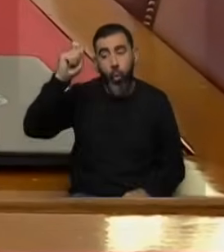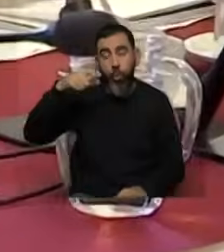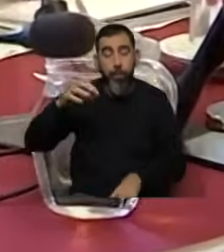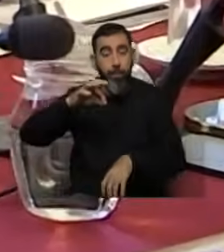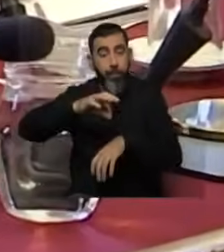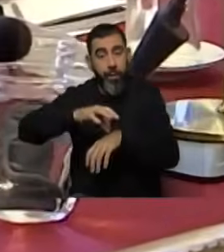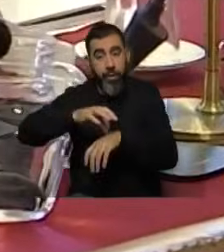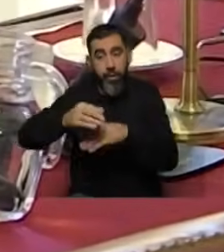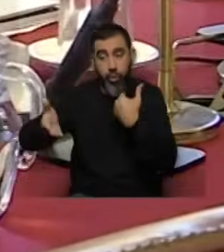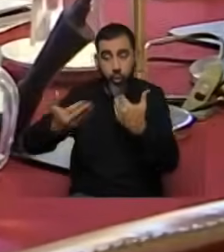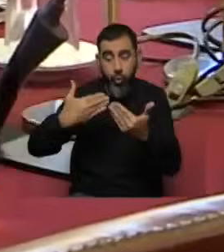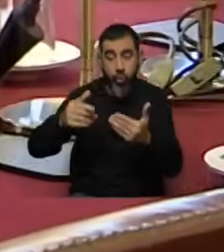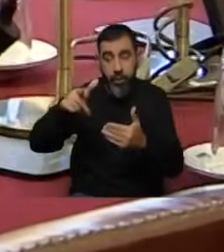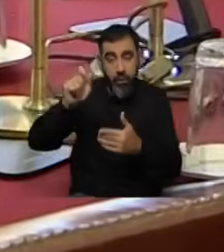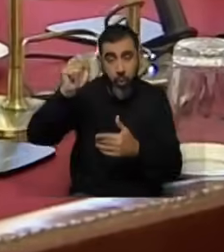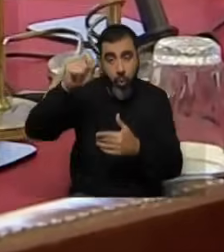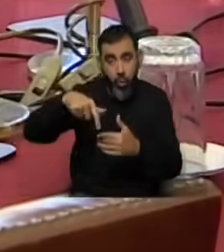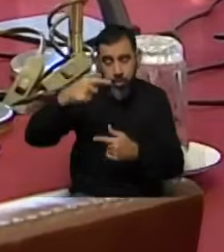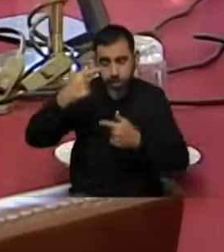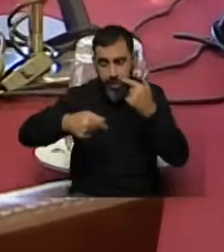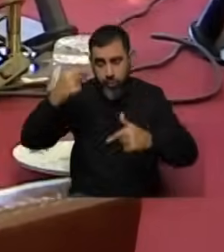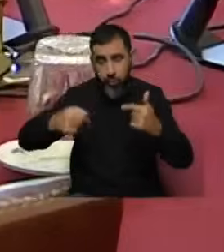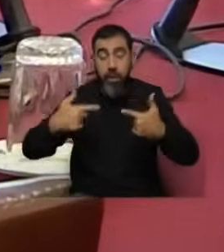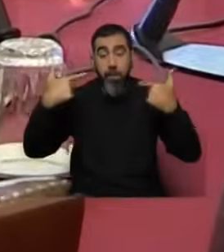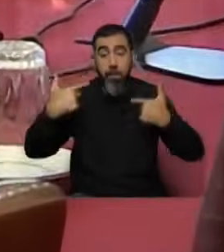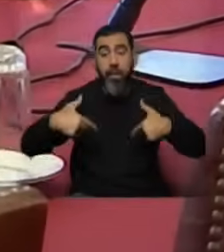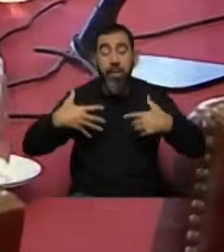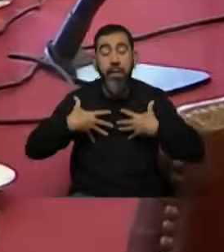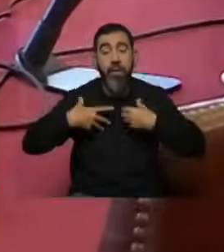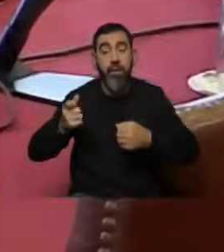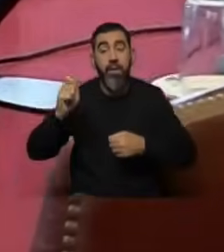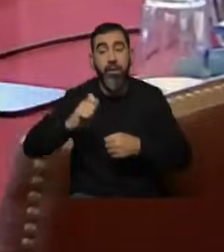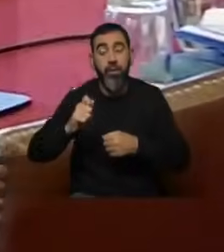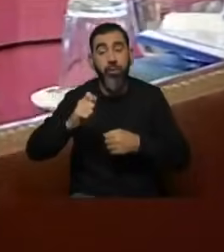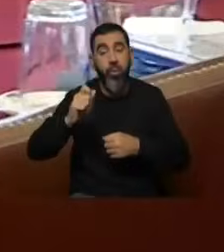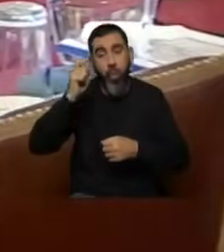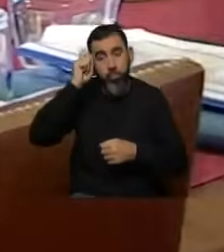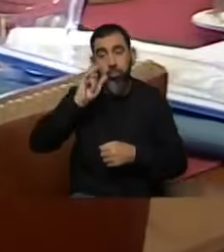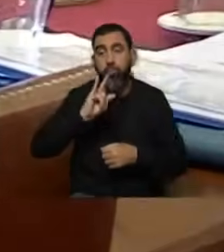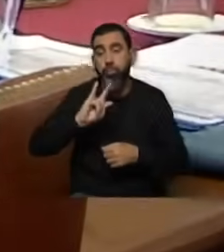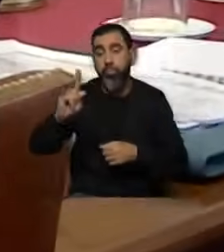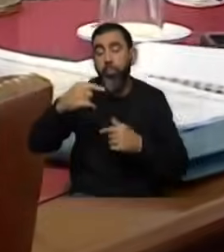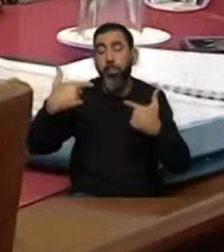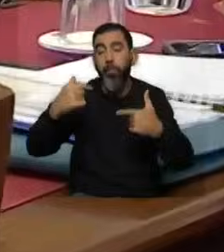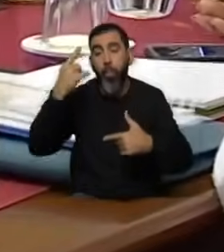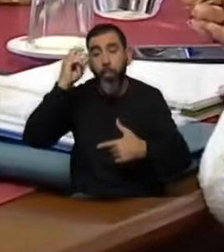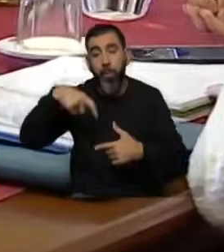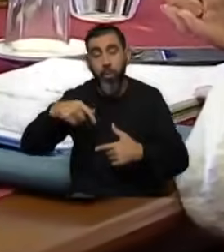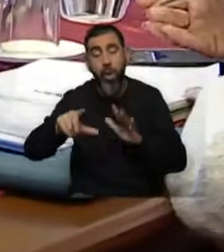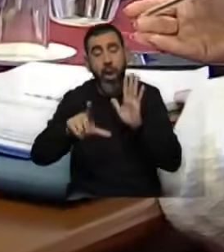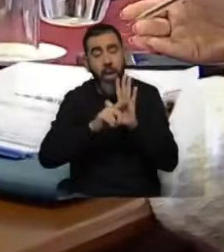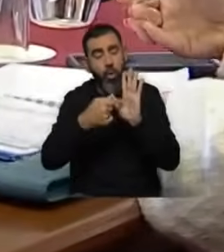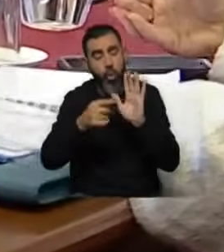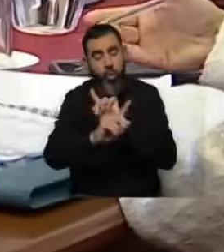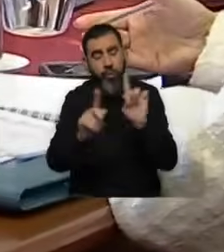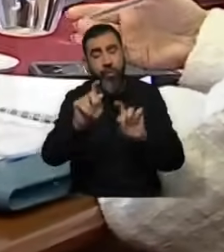médico y esas con todas esas opiniones el Ministerio de salud pública formó su propia opinión como ministerio en la ley no está previsto